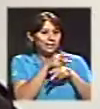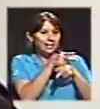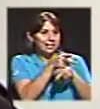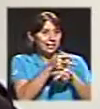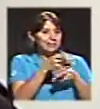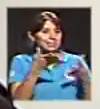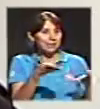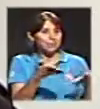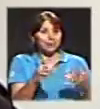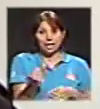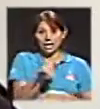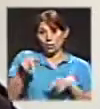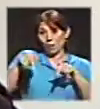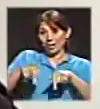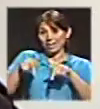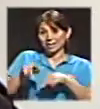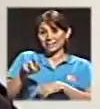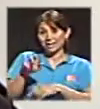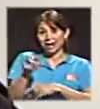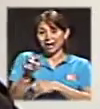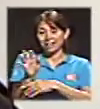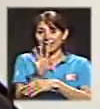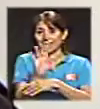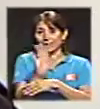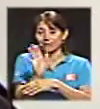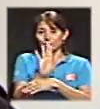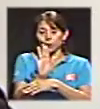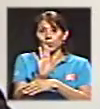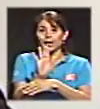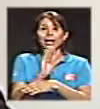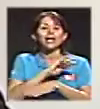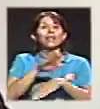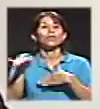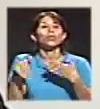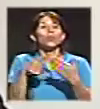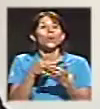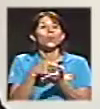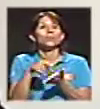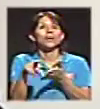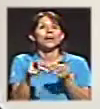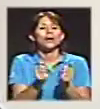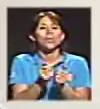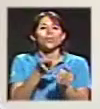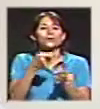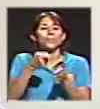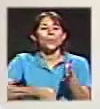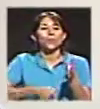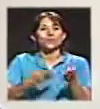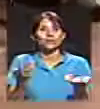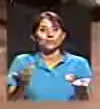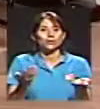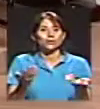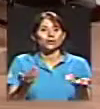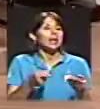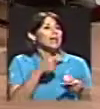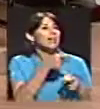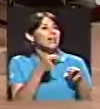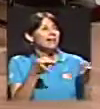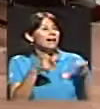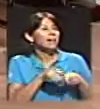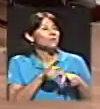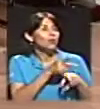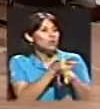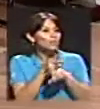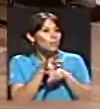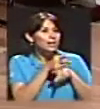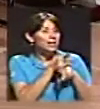al igual que este canal, que todo lo paga los impuestos de este país, en el caso de la superintendencia,